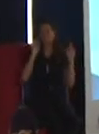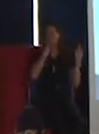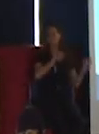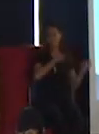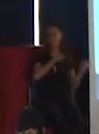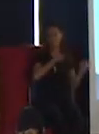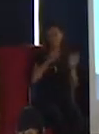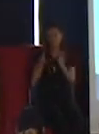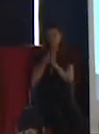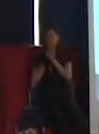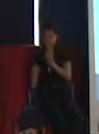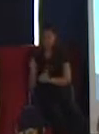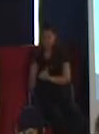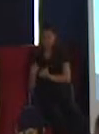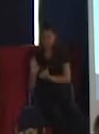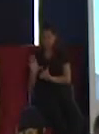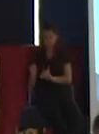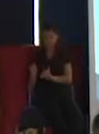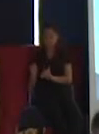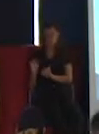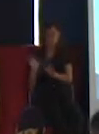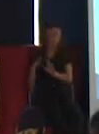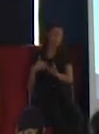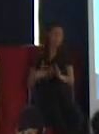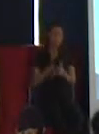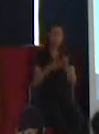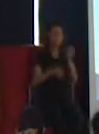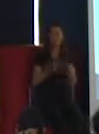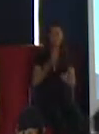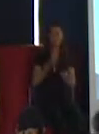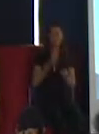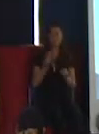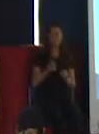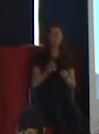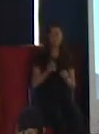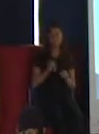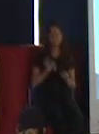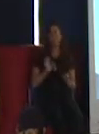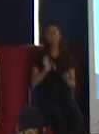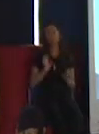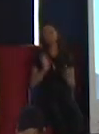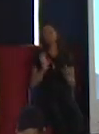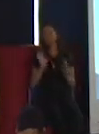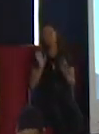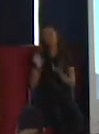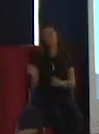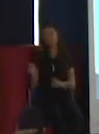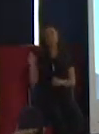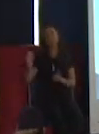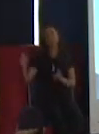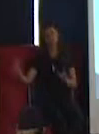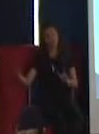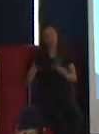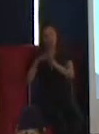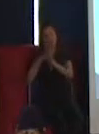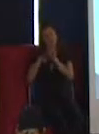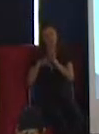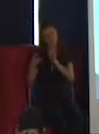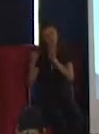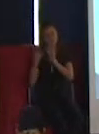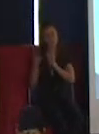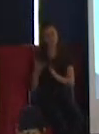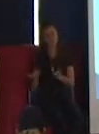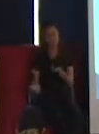estar dentro de ese rango. Adicional, que la justicia tiene que